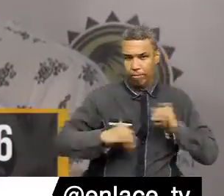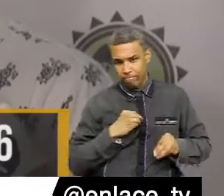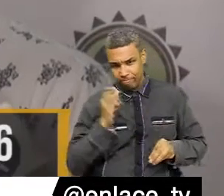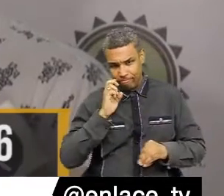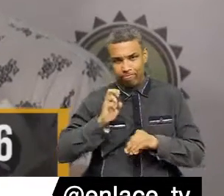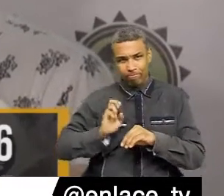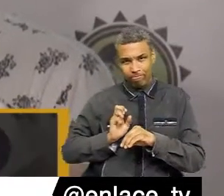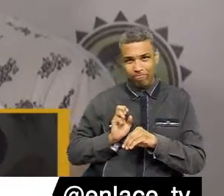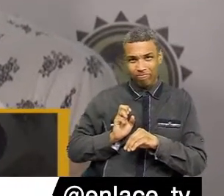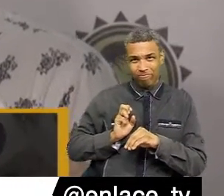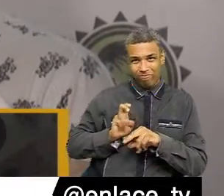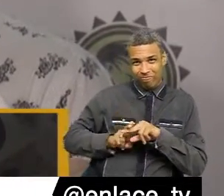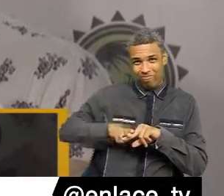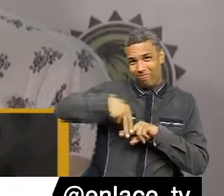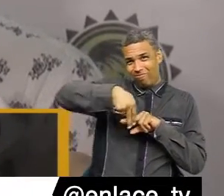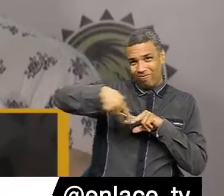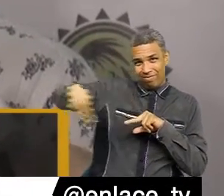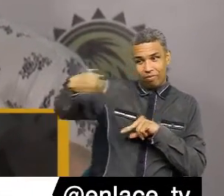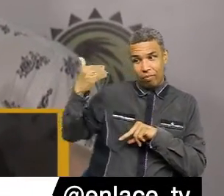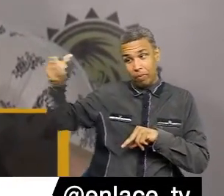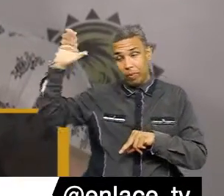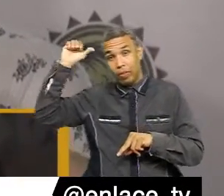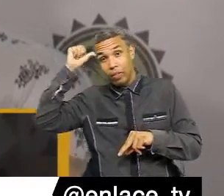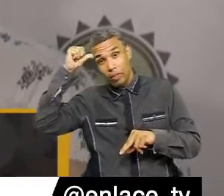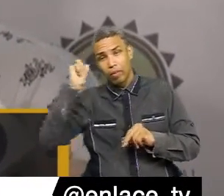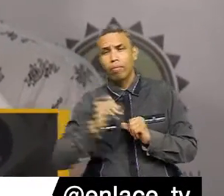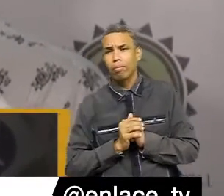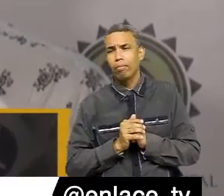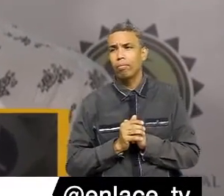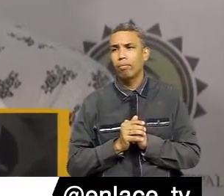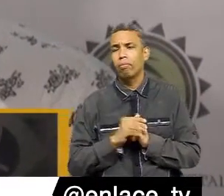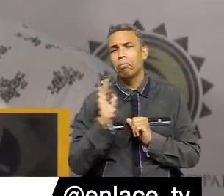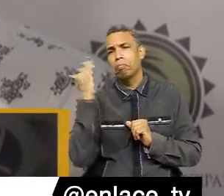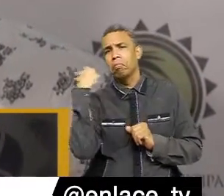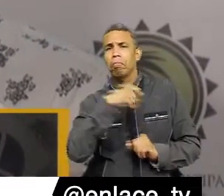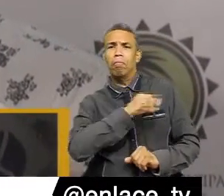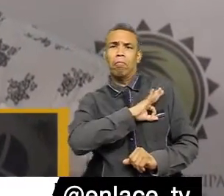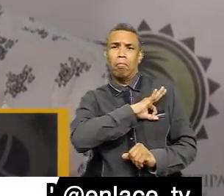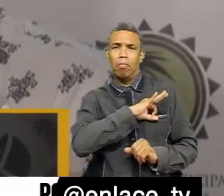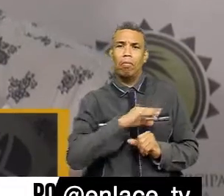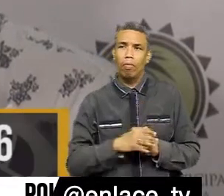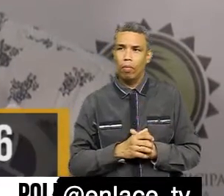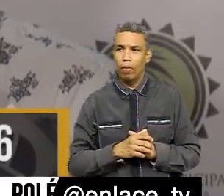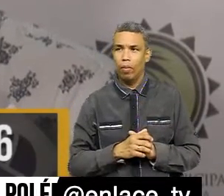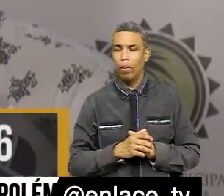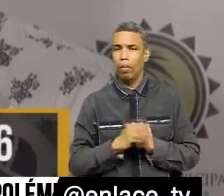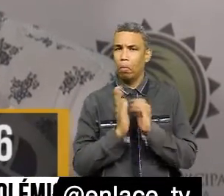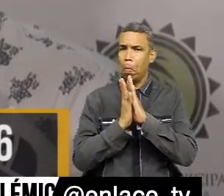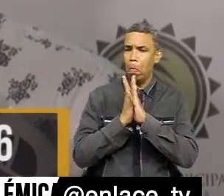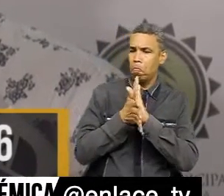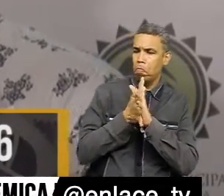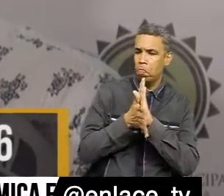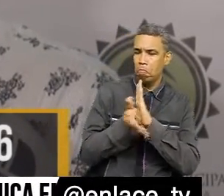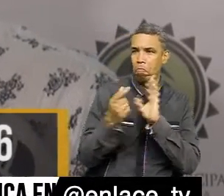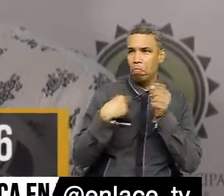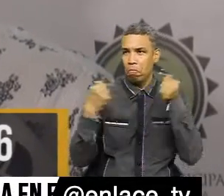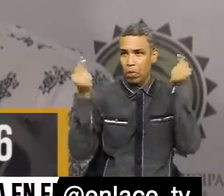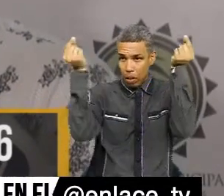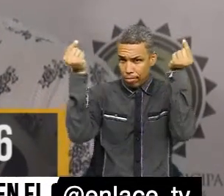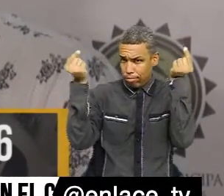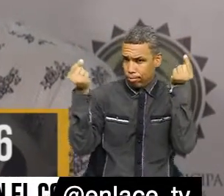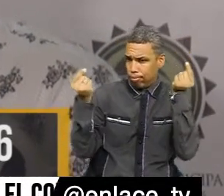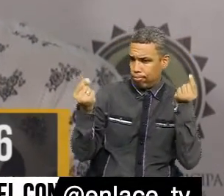irregularidades en la sesión, donde los corporados, cuando yo someto a consideración el informe de ponencia, no tenían por qué retirarse del